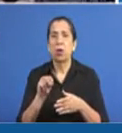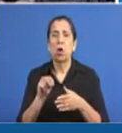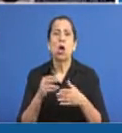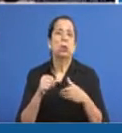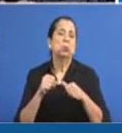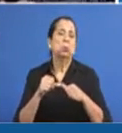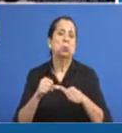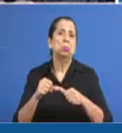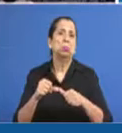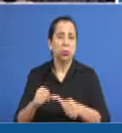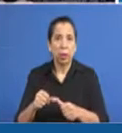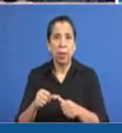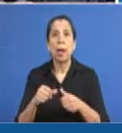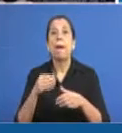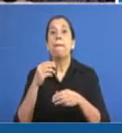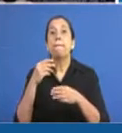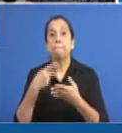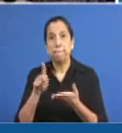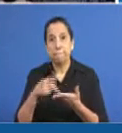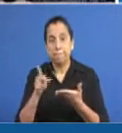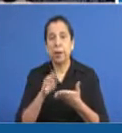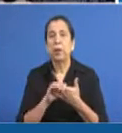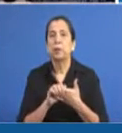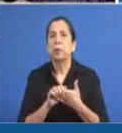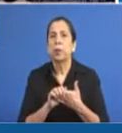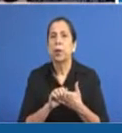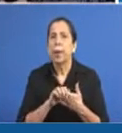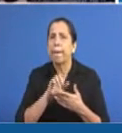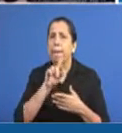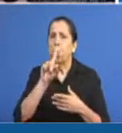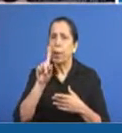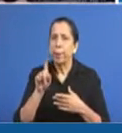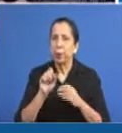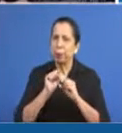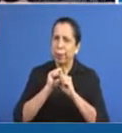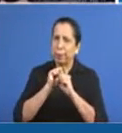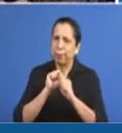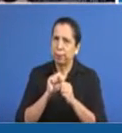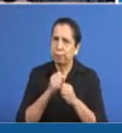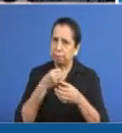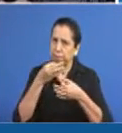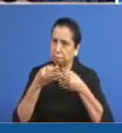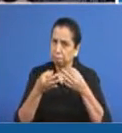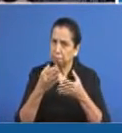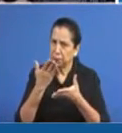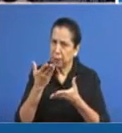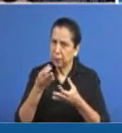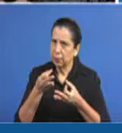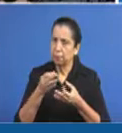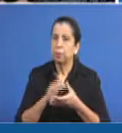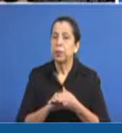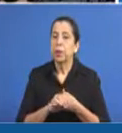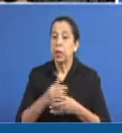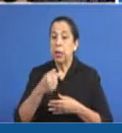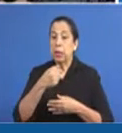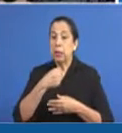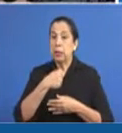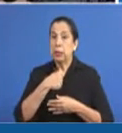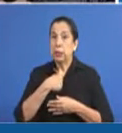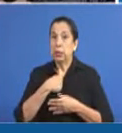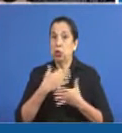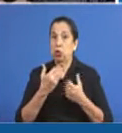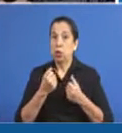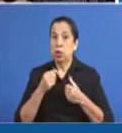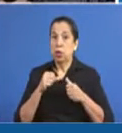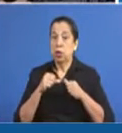ya tengan con esta entidad bancaria. Solamente para aclarar, si yo tengo esta decisión de continuar,